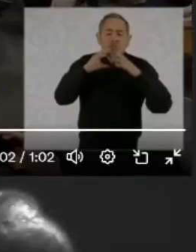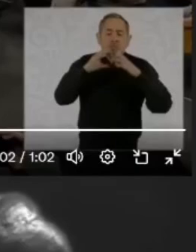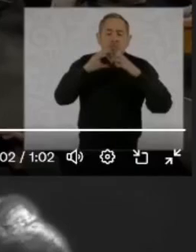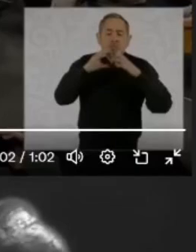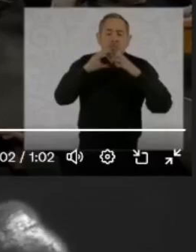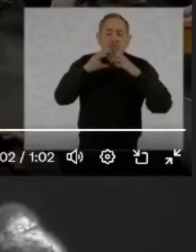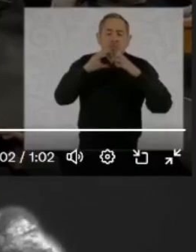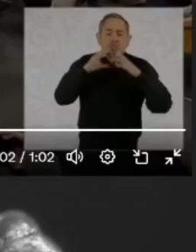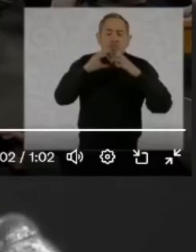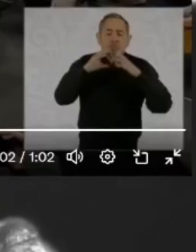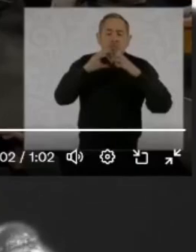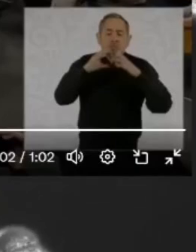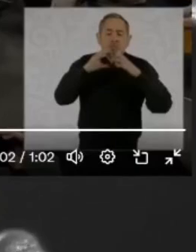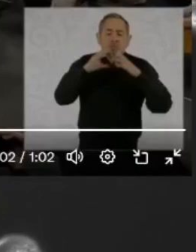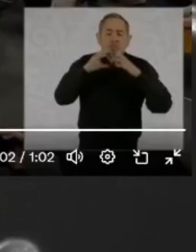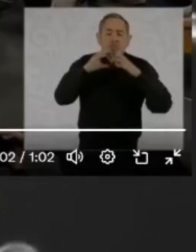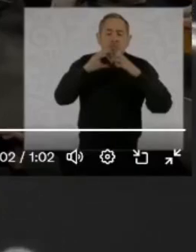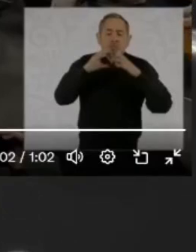más me quieren explotar.